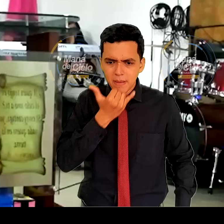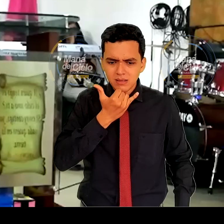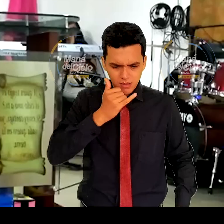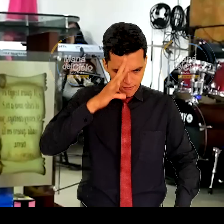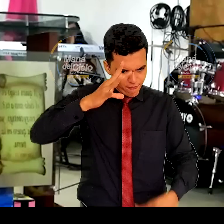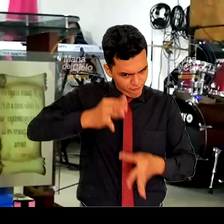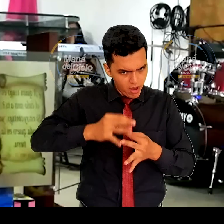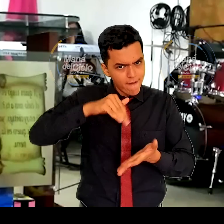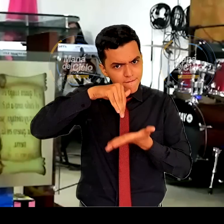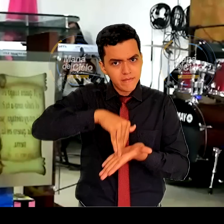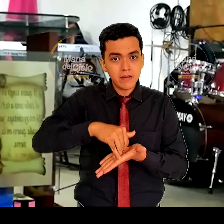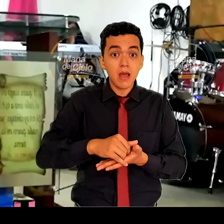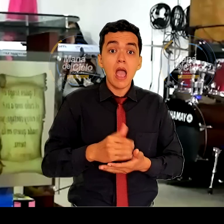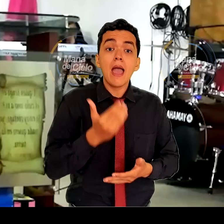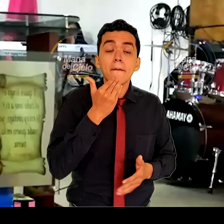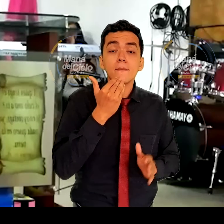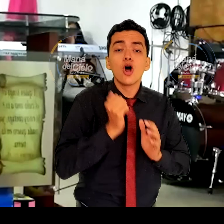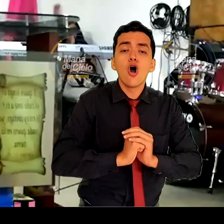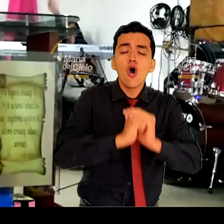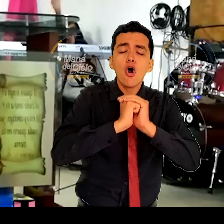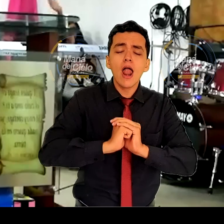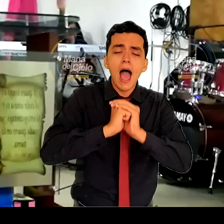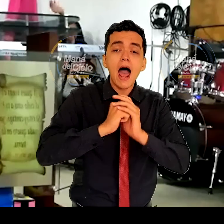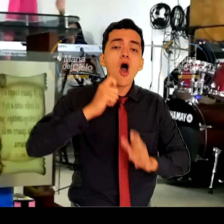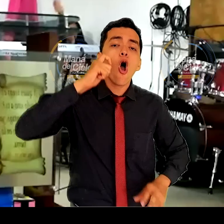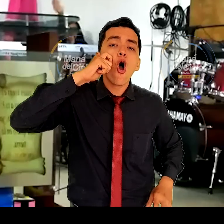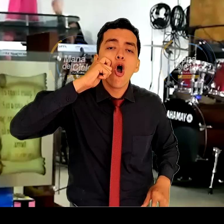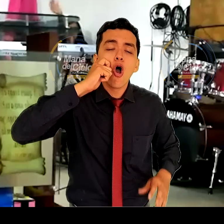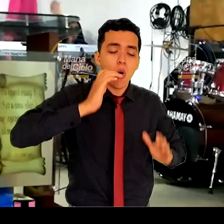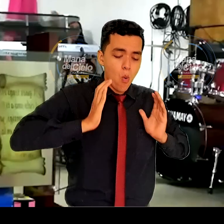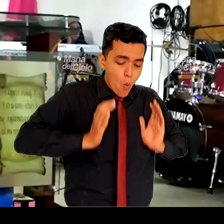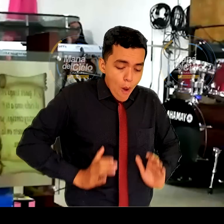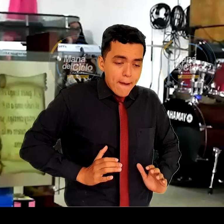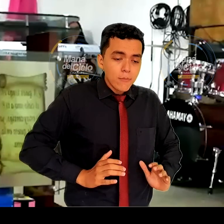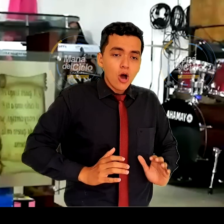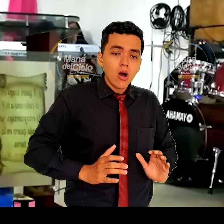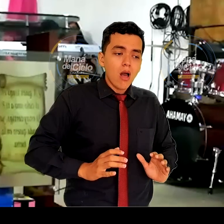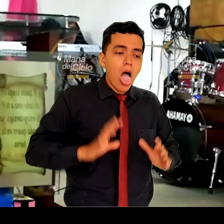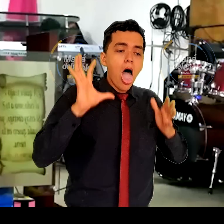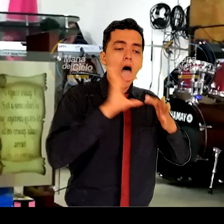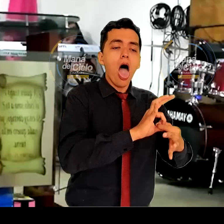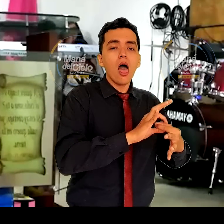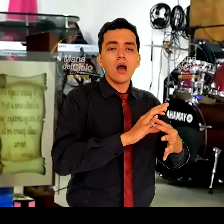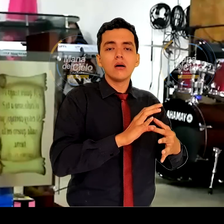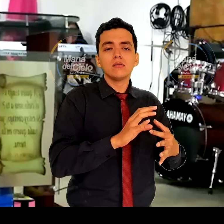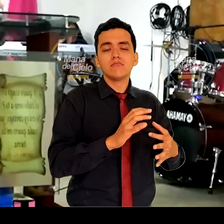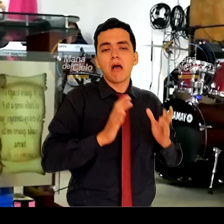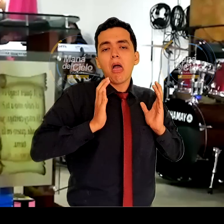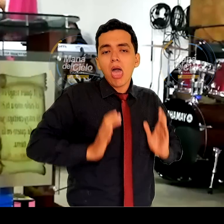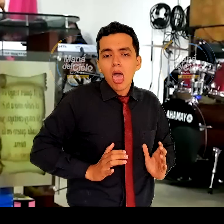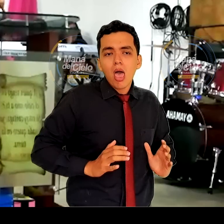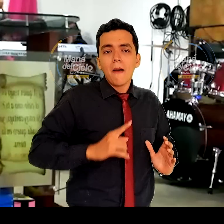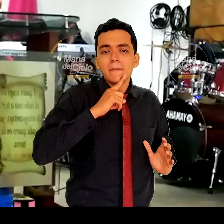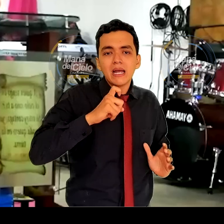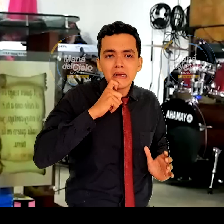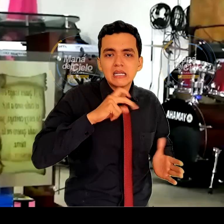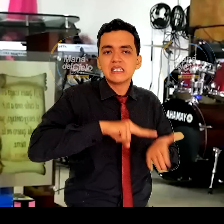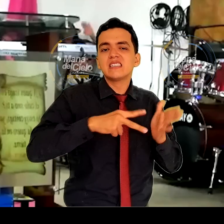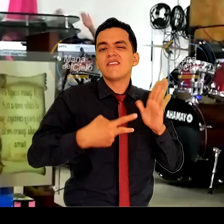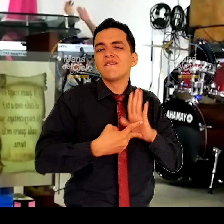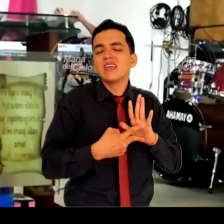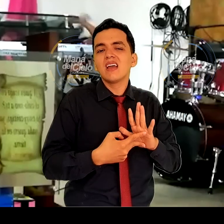en el espíritu trae fe. Y la Biblia dice: pues la fe, la certeza de las cosas que se esperan y la convicción de las que no se